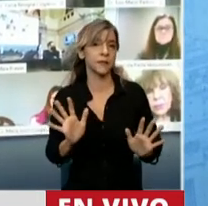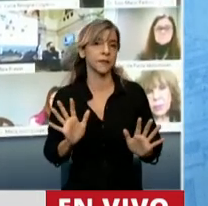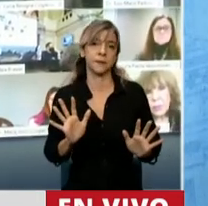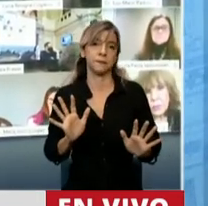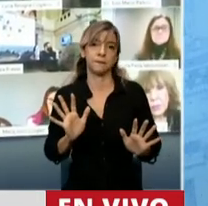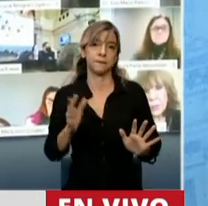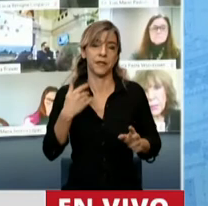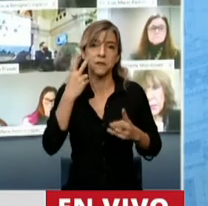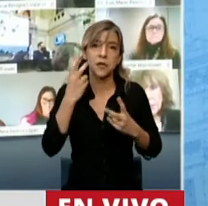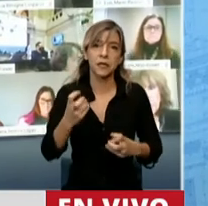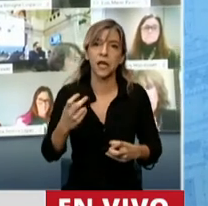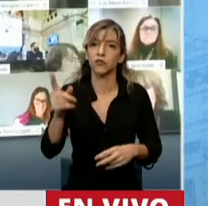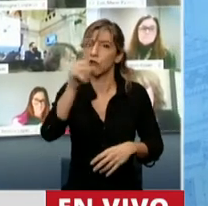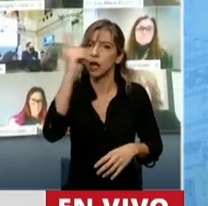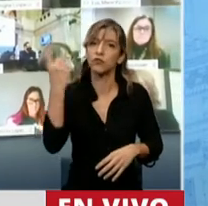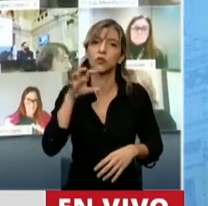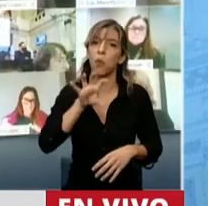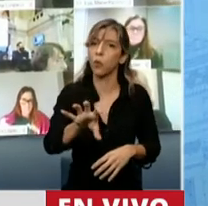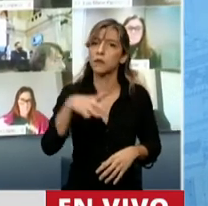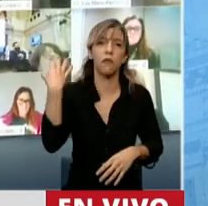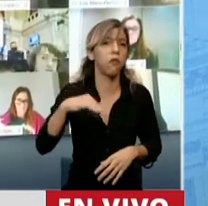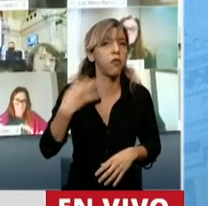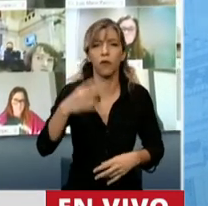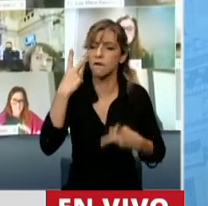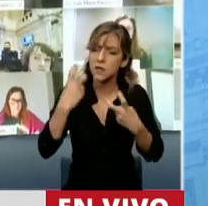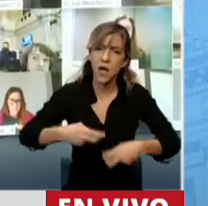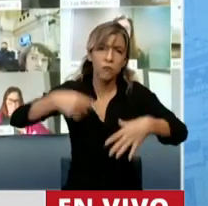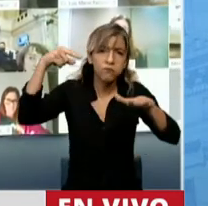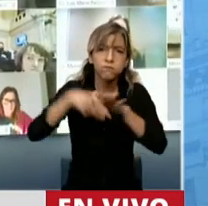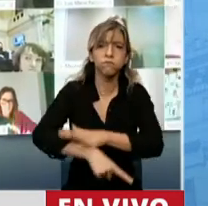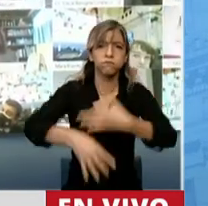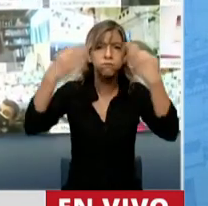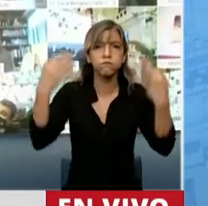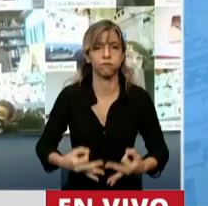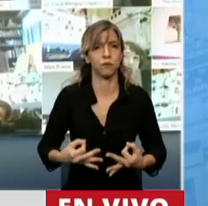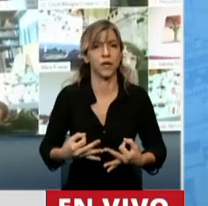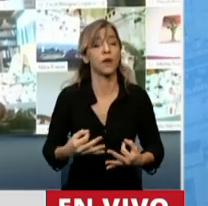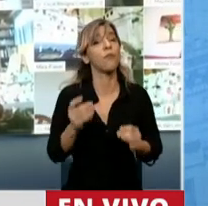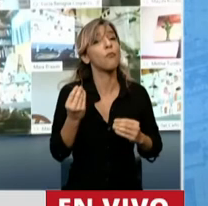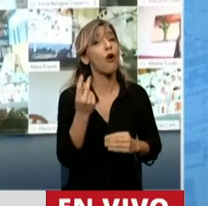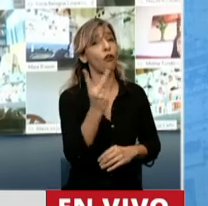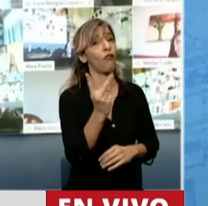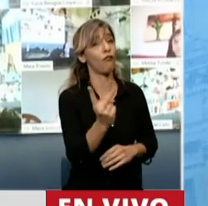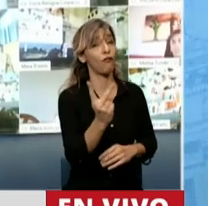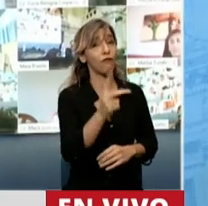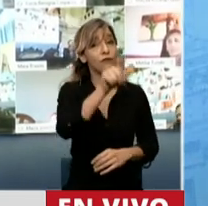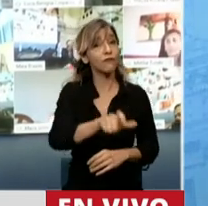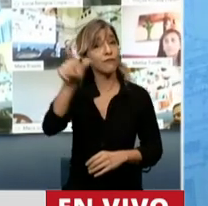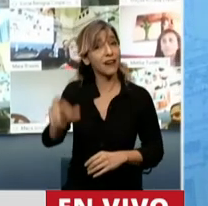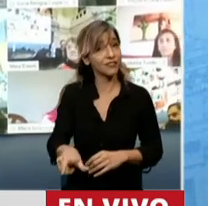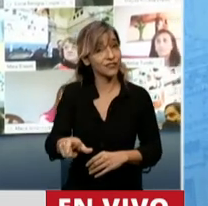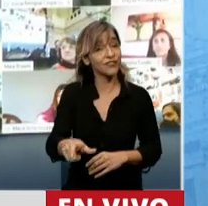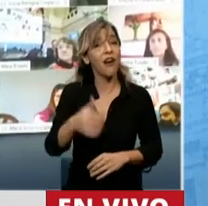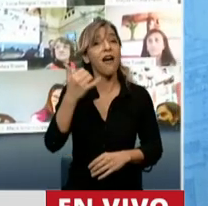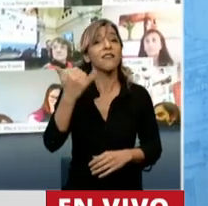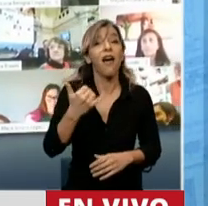provincia están relacionados a la ajenidad que estas dos personas tienen con la militancia política del oficialismo. Así que quiero